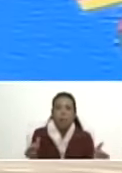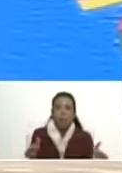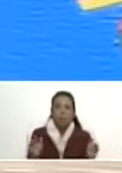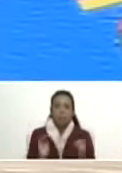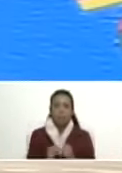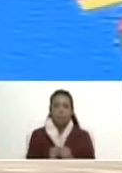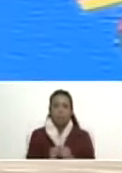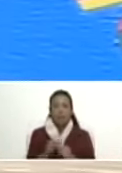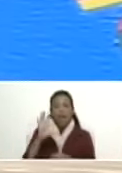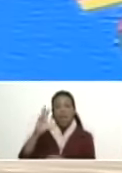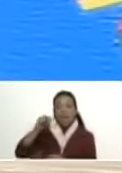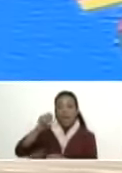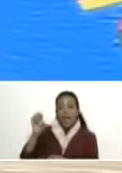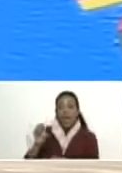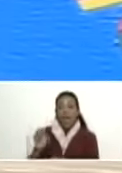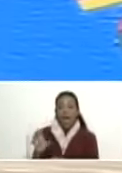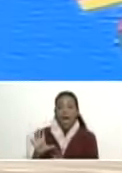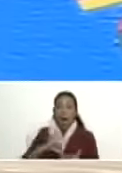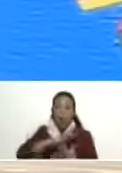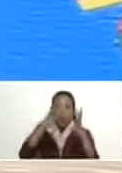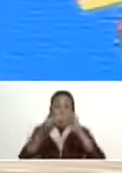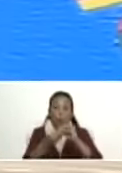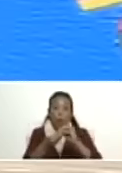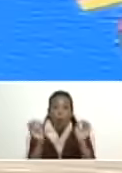El poder electoral verá en su momento.